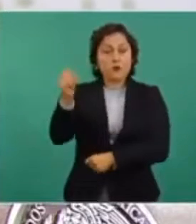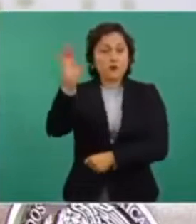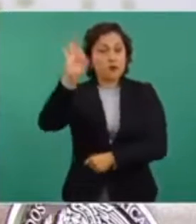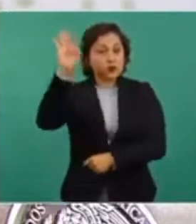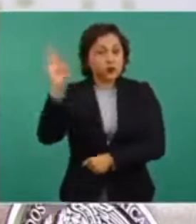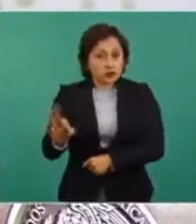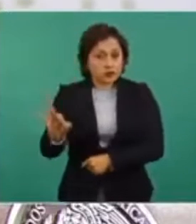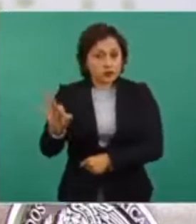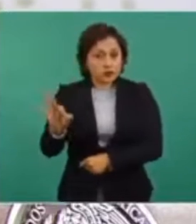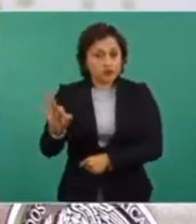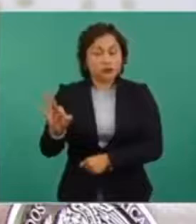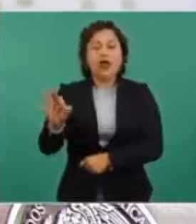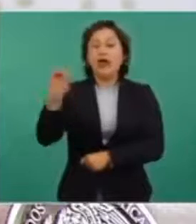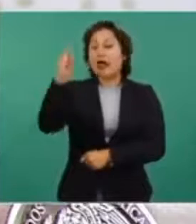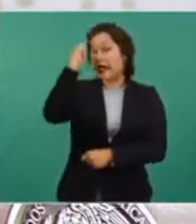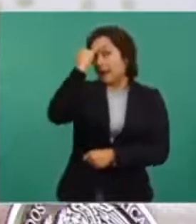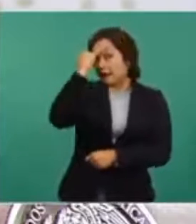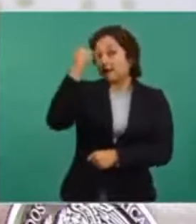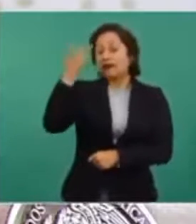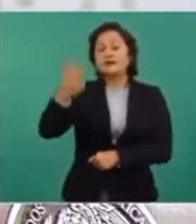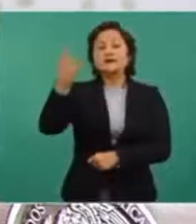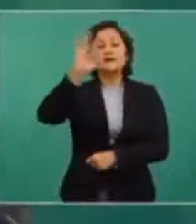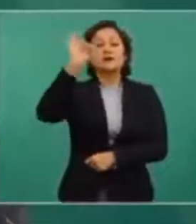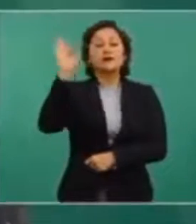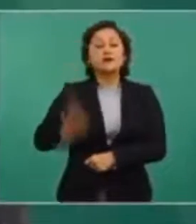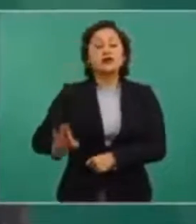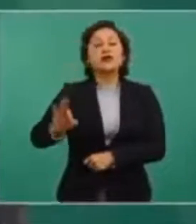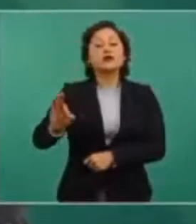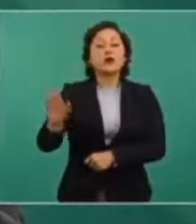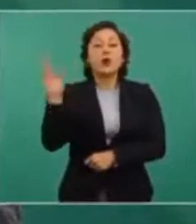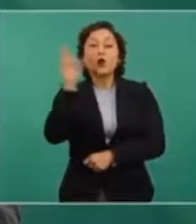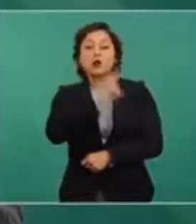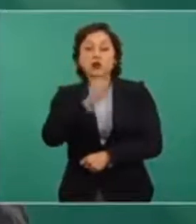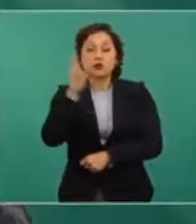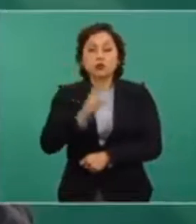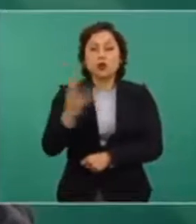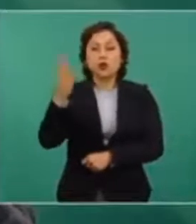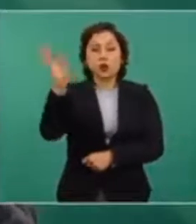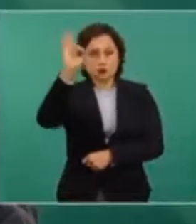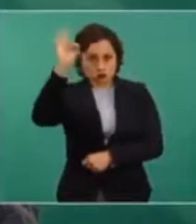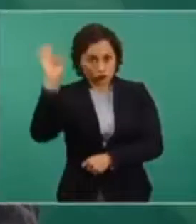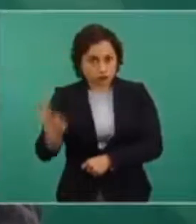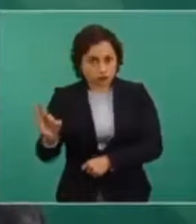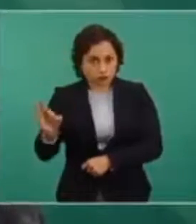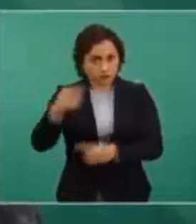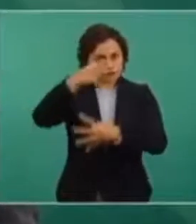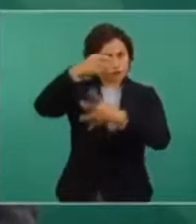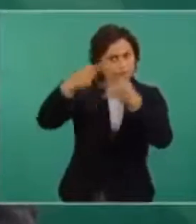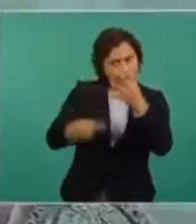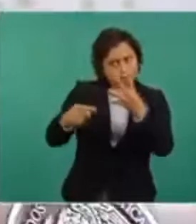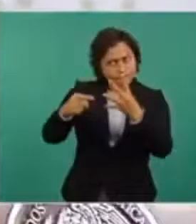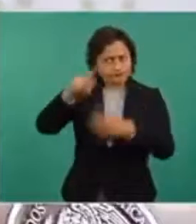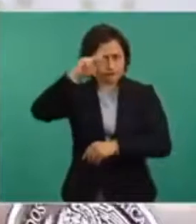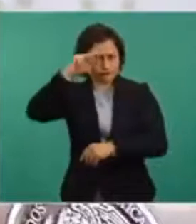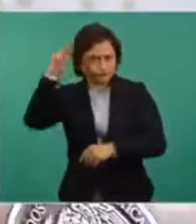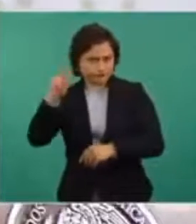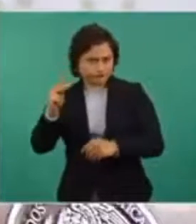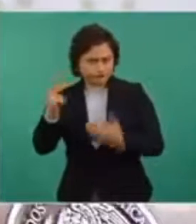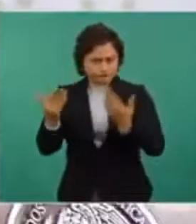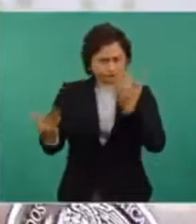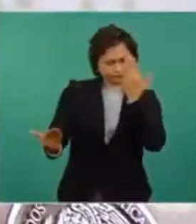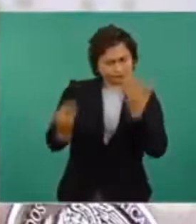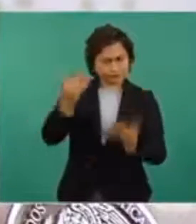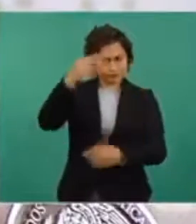9%, India con el 7% y Rusia con el 4%. En comparación con México, que